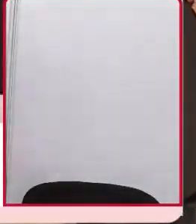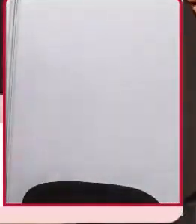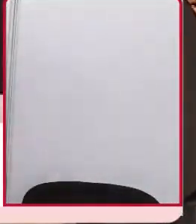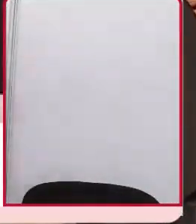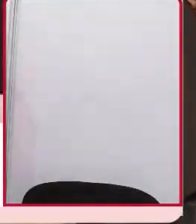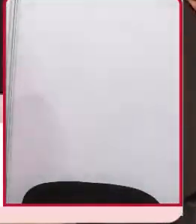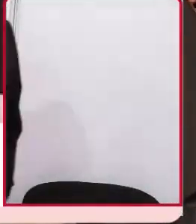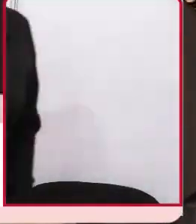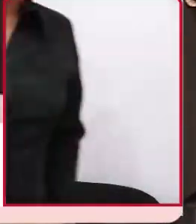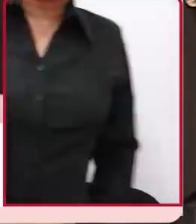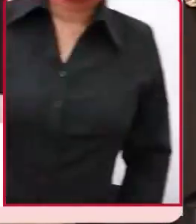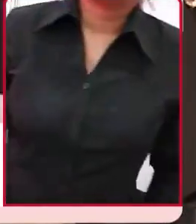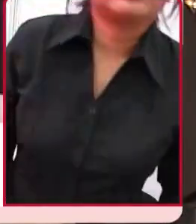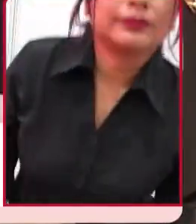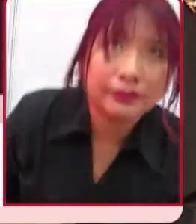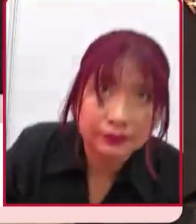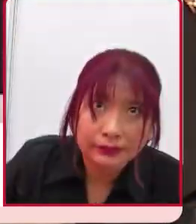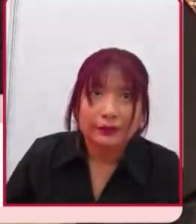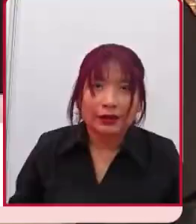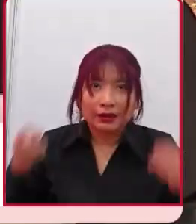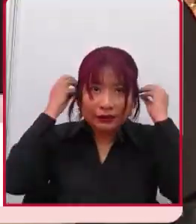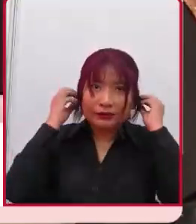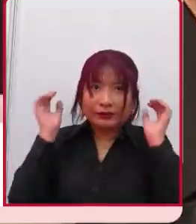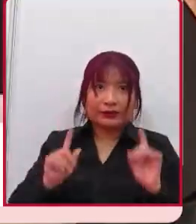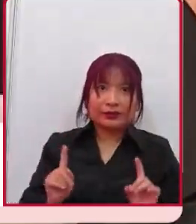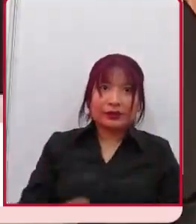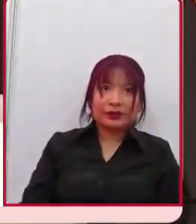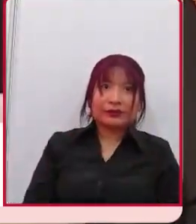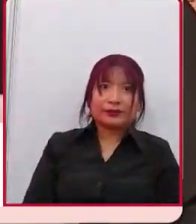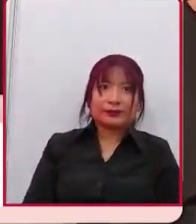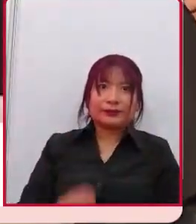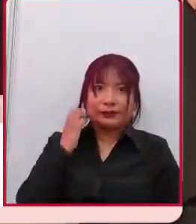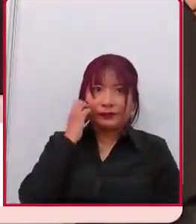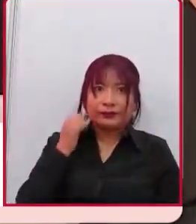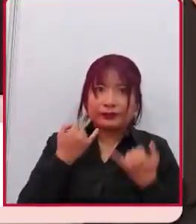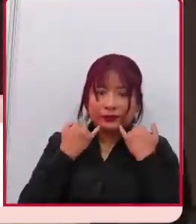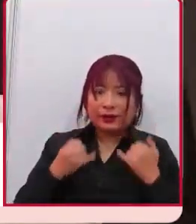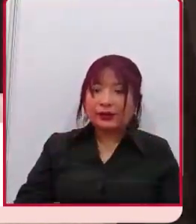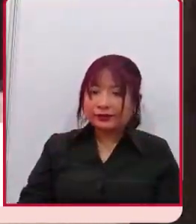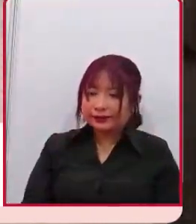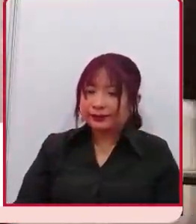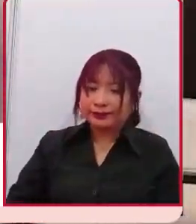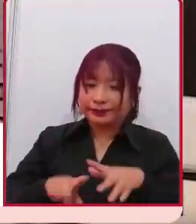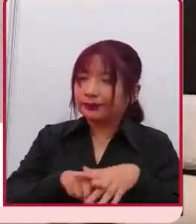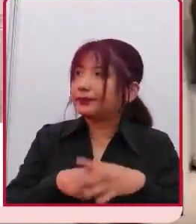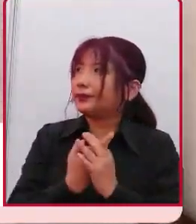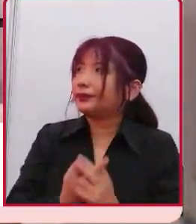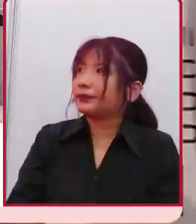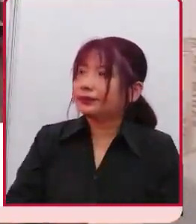en Sociedad Minera del Brocal. Puedes iniciar. Gracias.